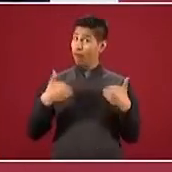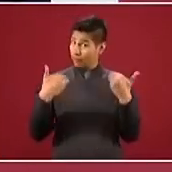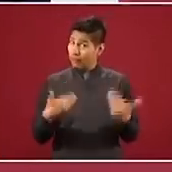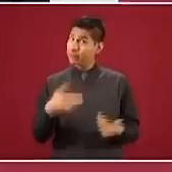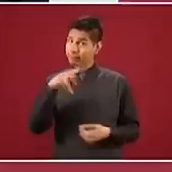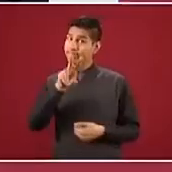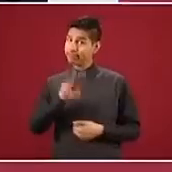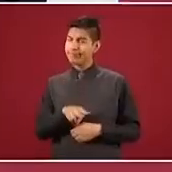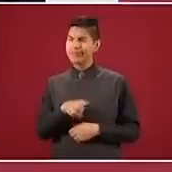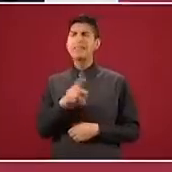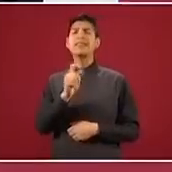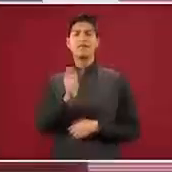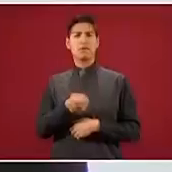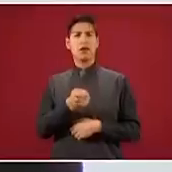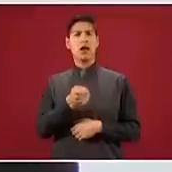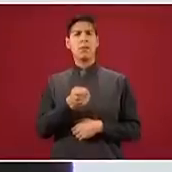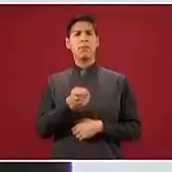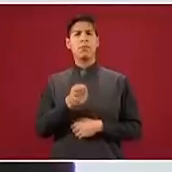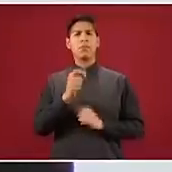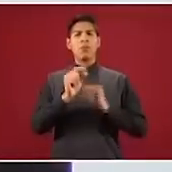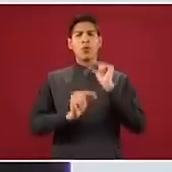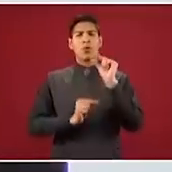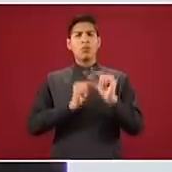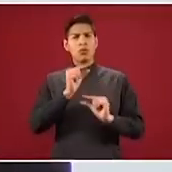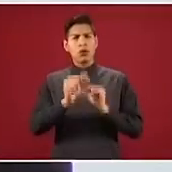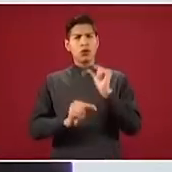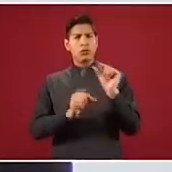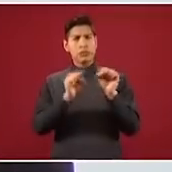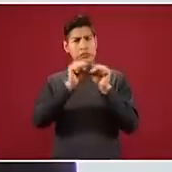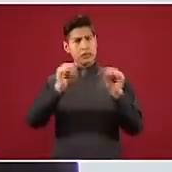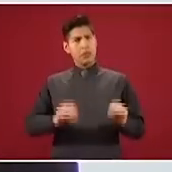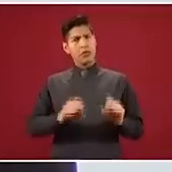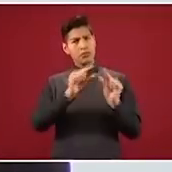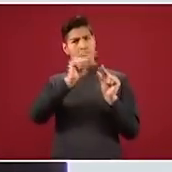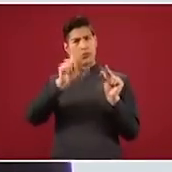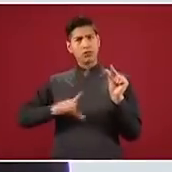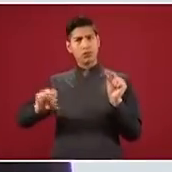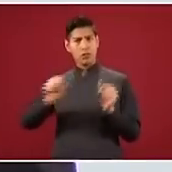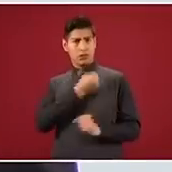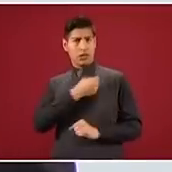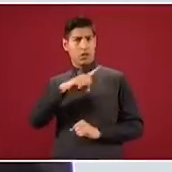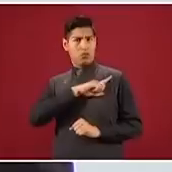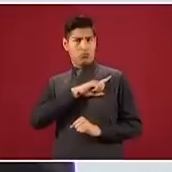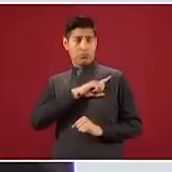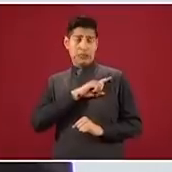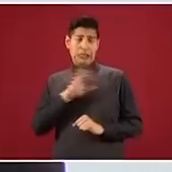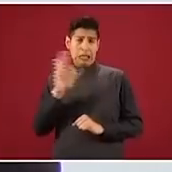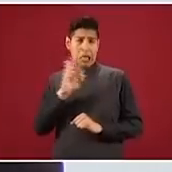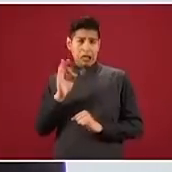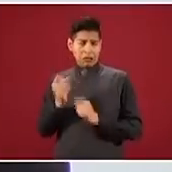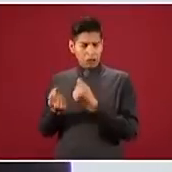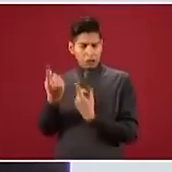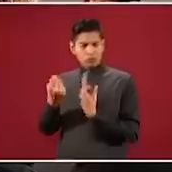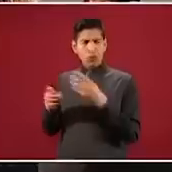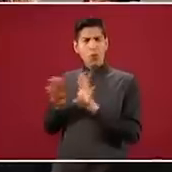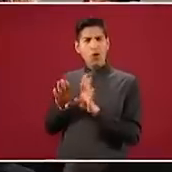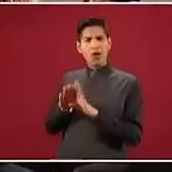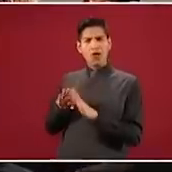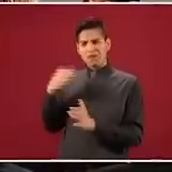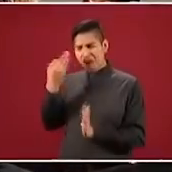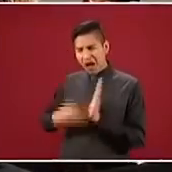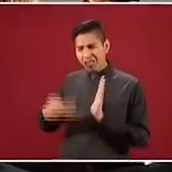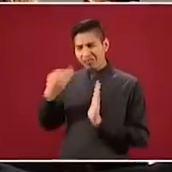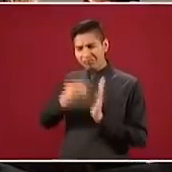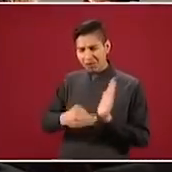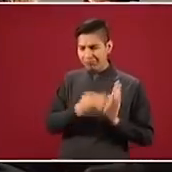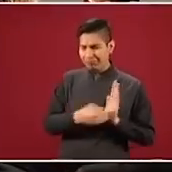lograr arrancar de donde está el Sistema Nacional de Salud, con sus grandes carencias, sus grandes limitaciones, las